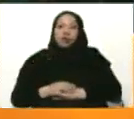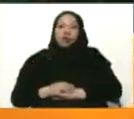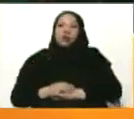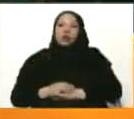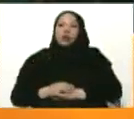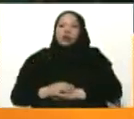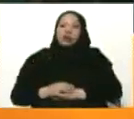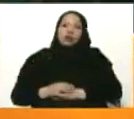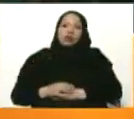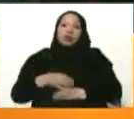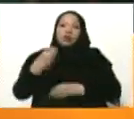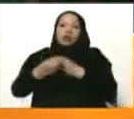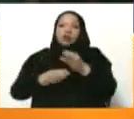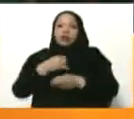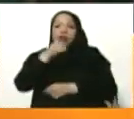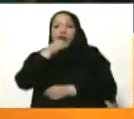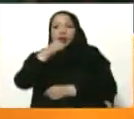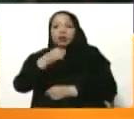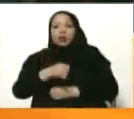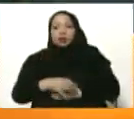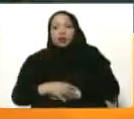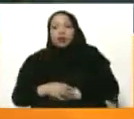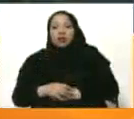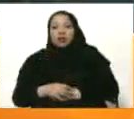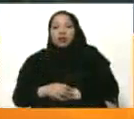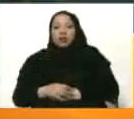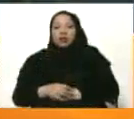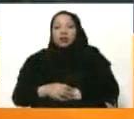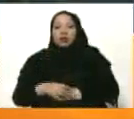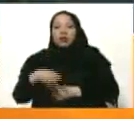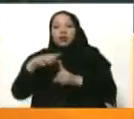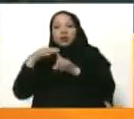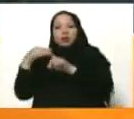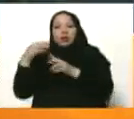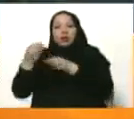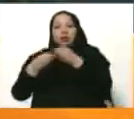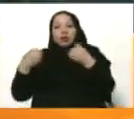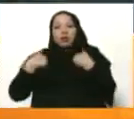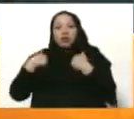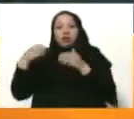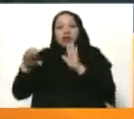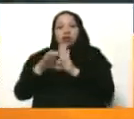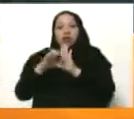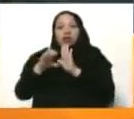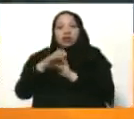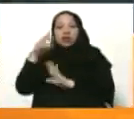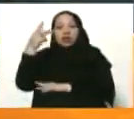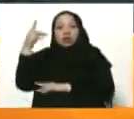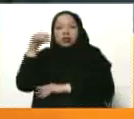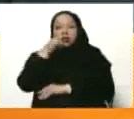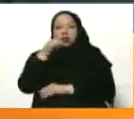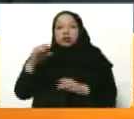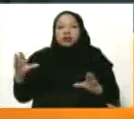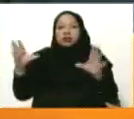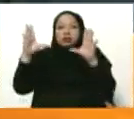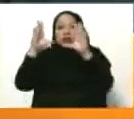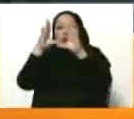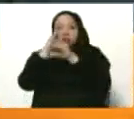generó daños importantes en todas estas estructuras de los frailes de Catia. Y nosotros desde anoche estamos